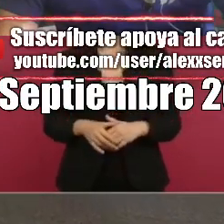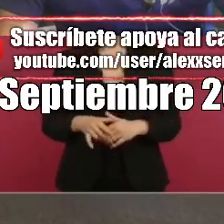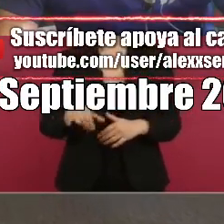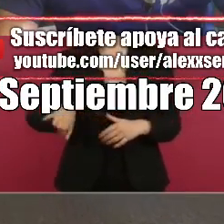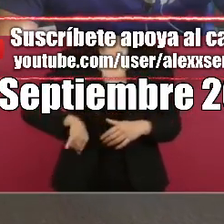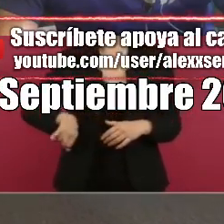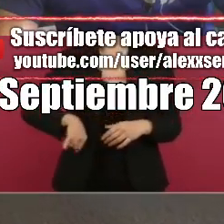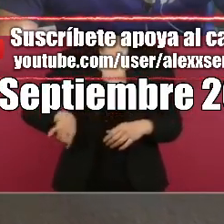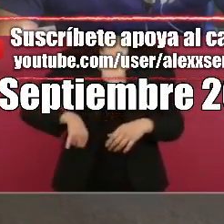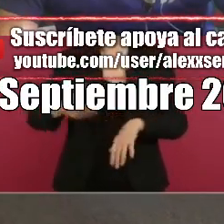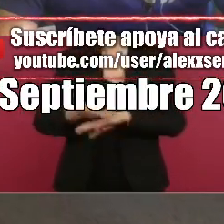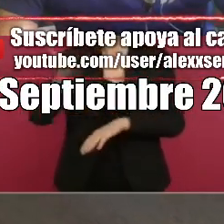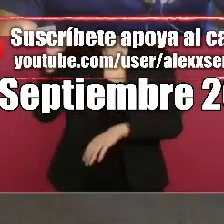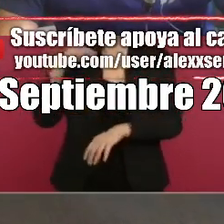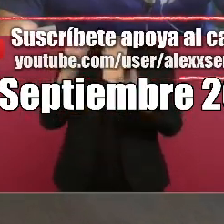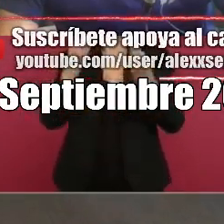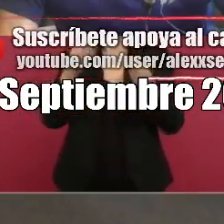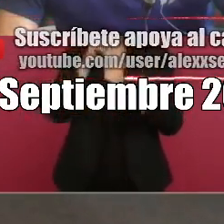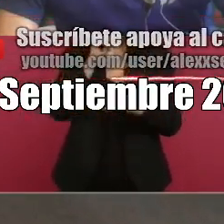se callaban.